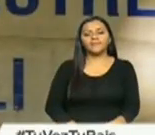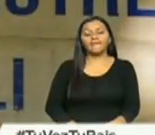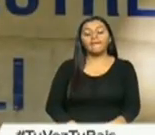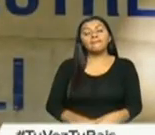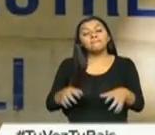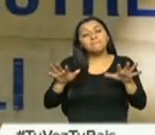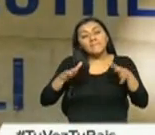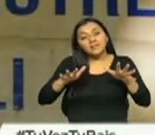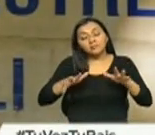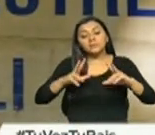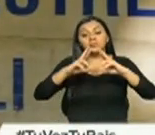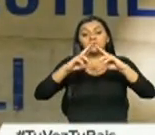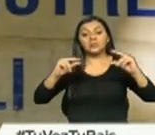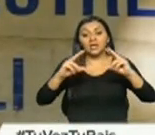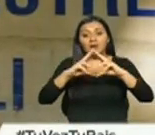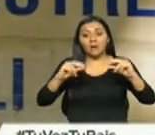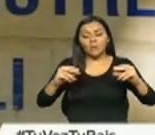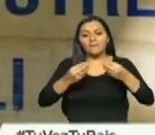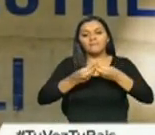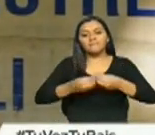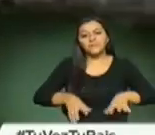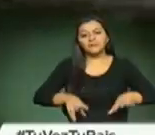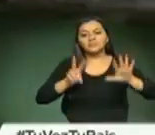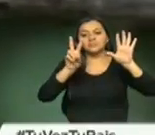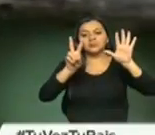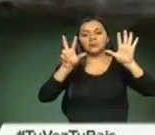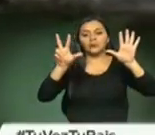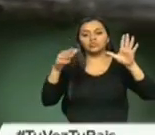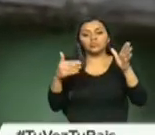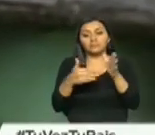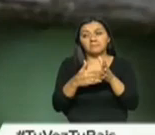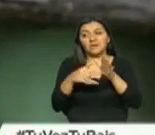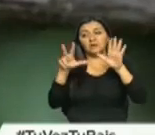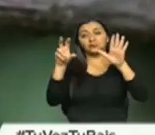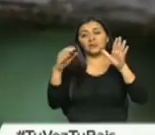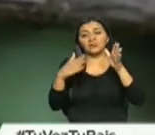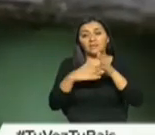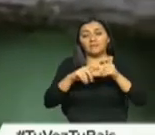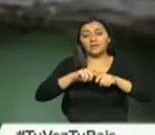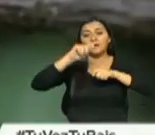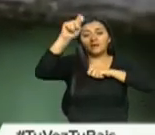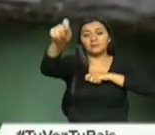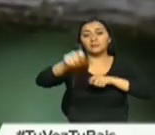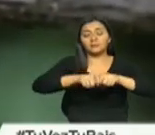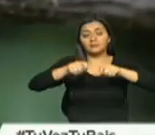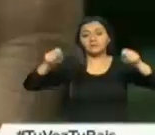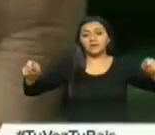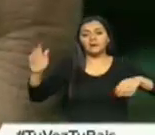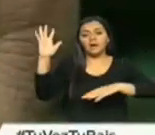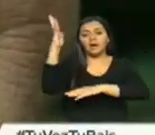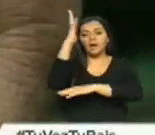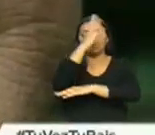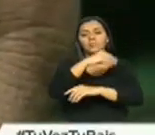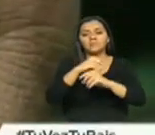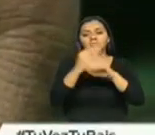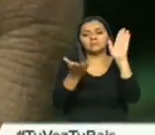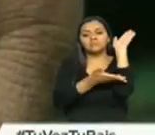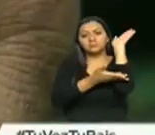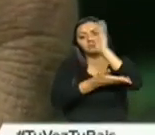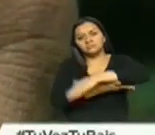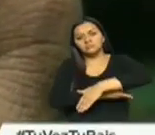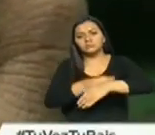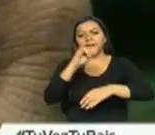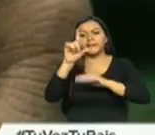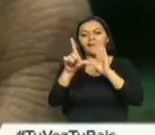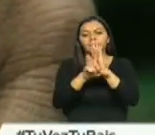Se estima que Nicaragua pierde entre 70 y 80 mil hectáreas de bosques al año como consecuencia de la explotación descontrolada y la tala ilegal. En este